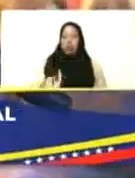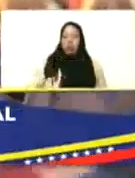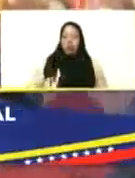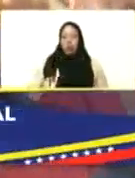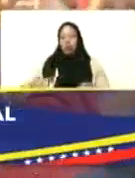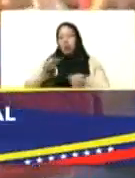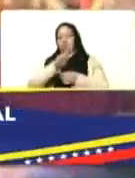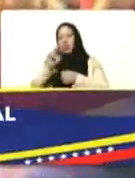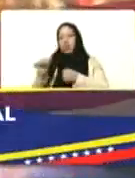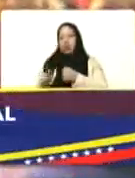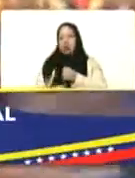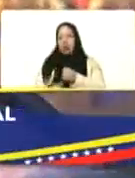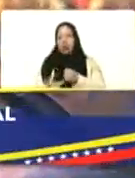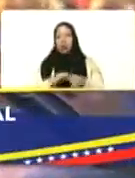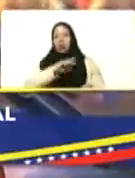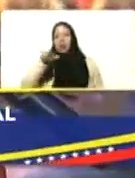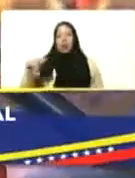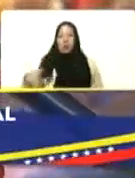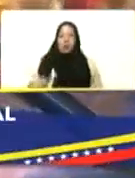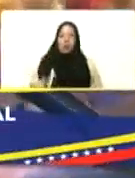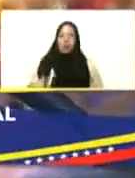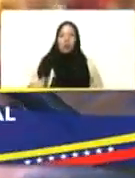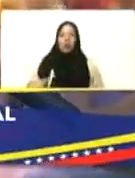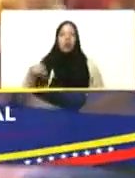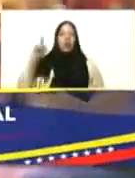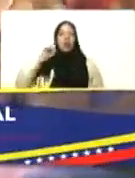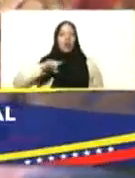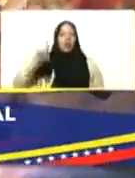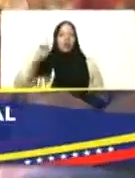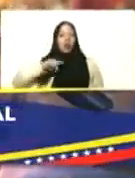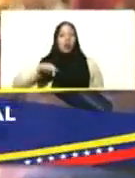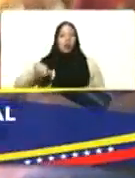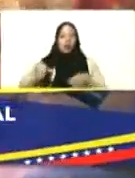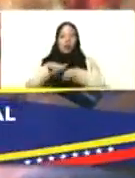vicepresidenta, nuestra ministra.